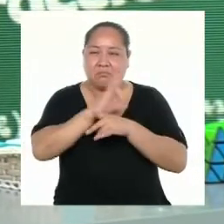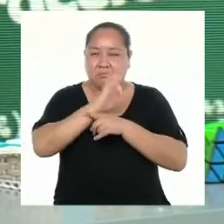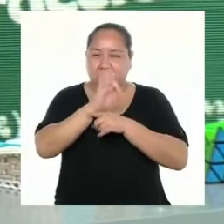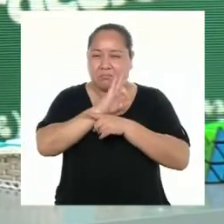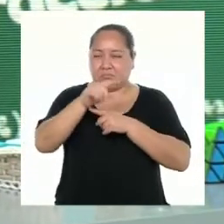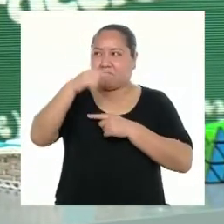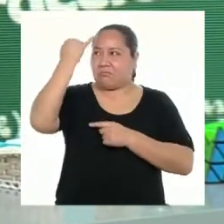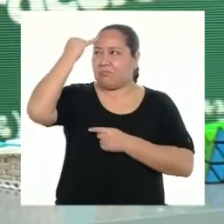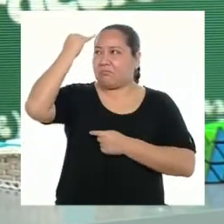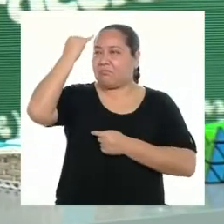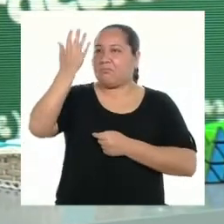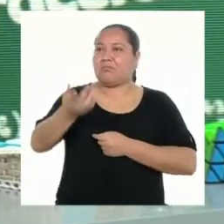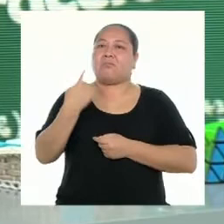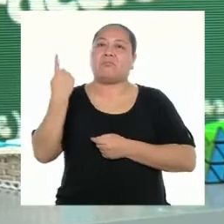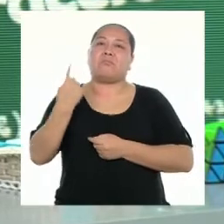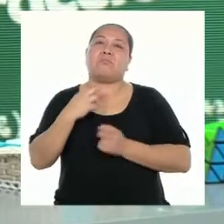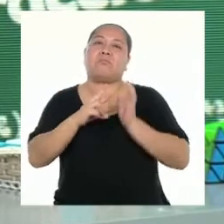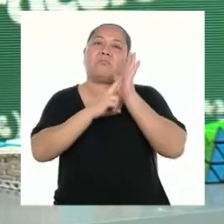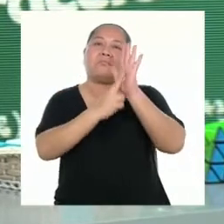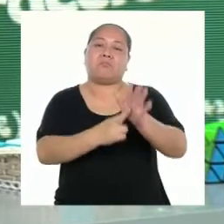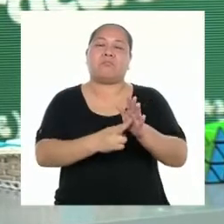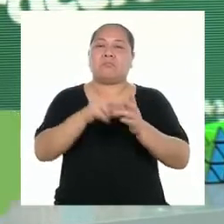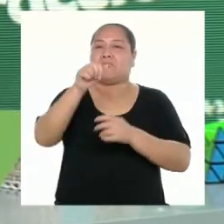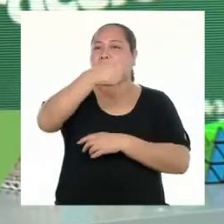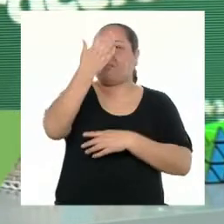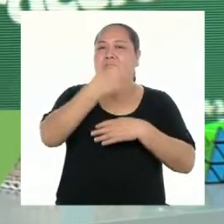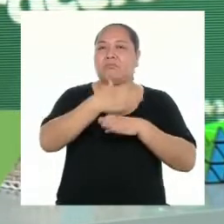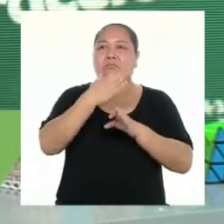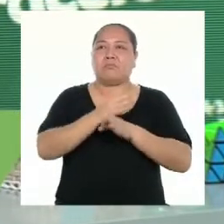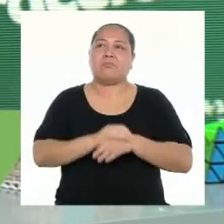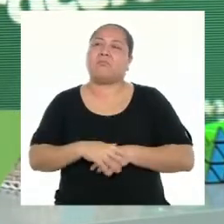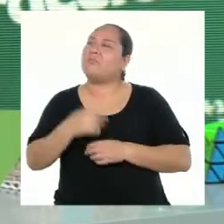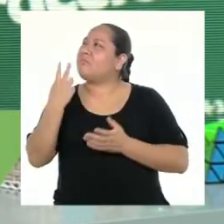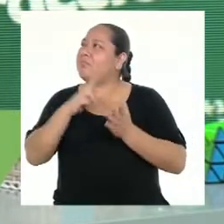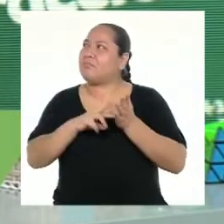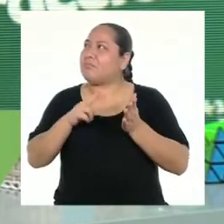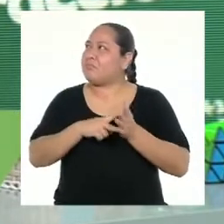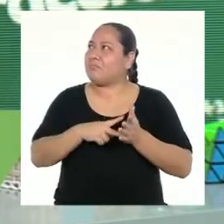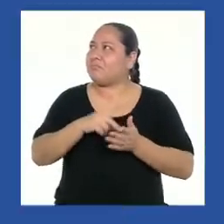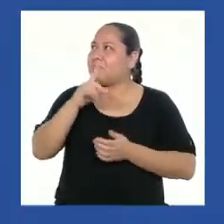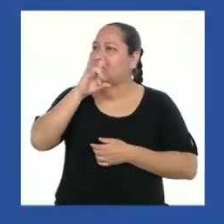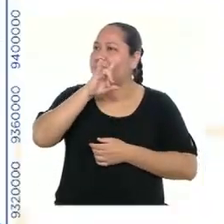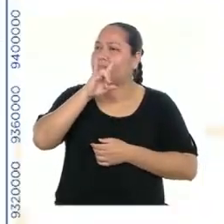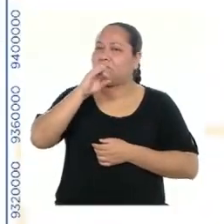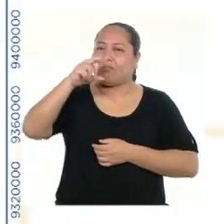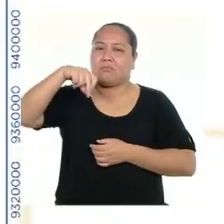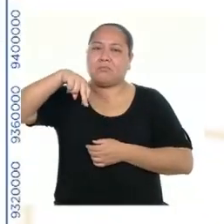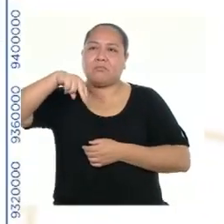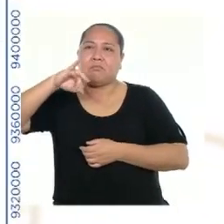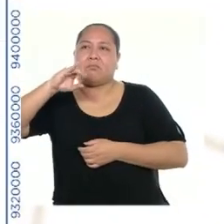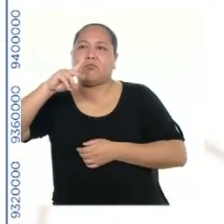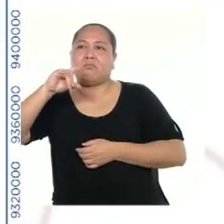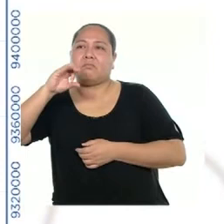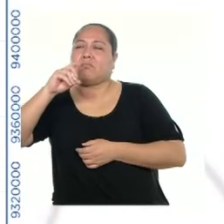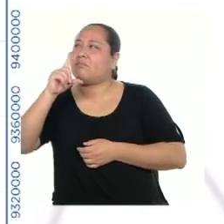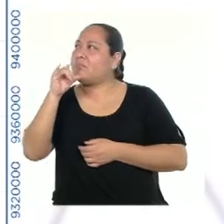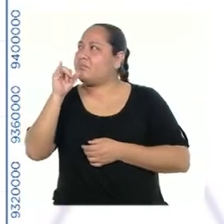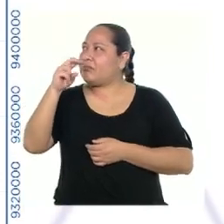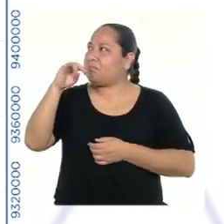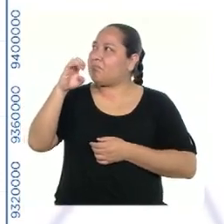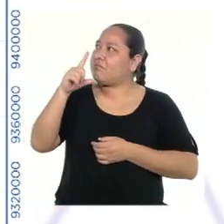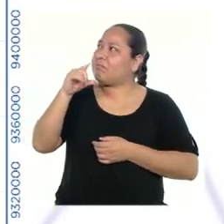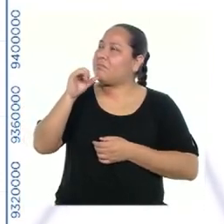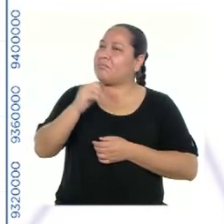que me imaginaba, solo que representada de otra forma. ¿A qué se refiere con unidades lineales? Ahora lo explico,